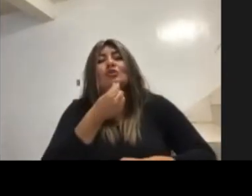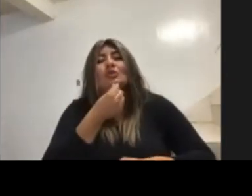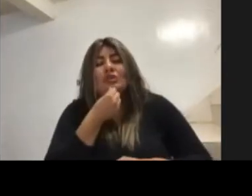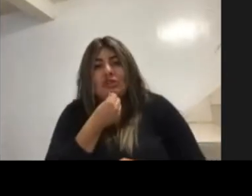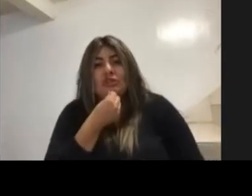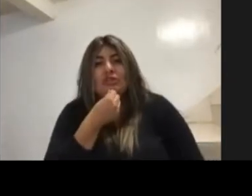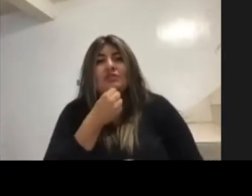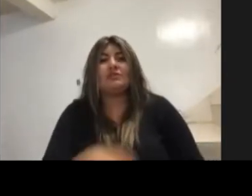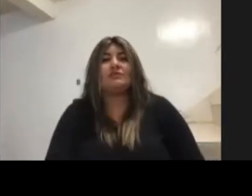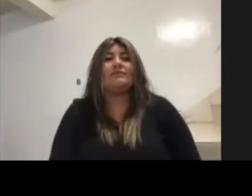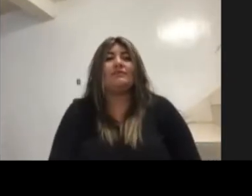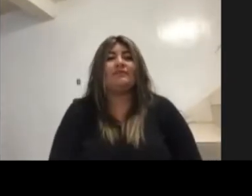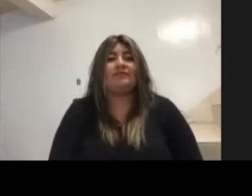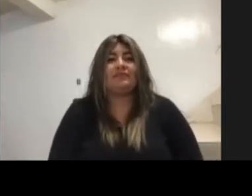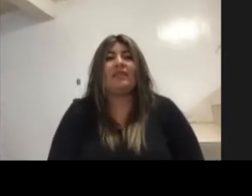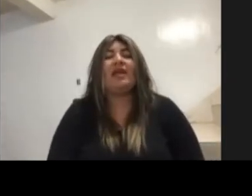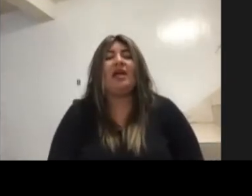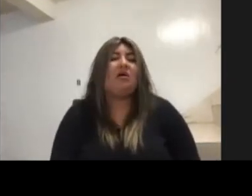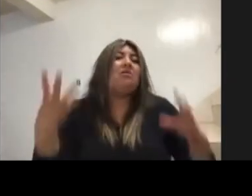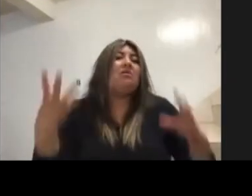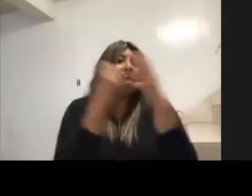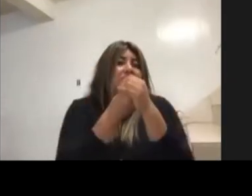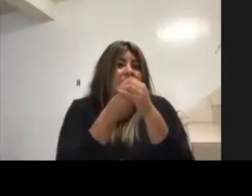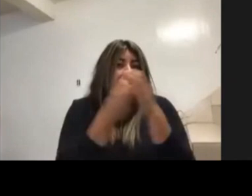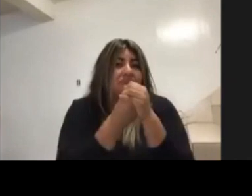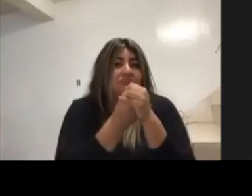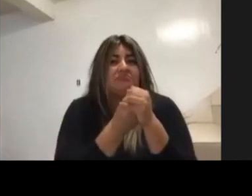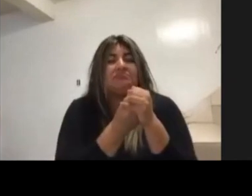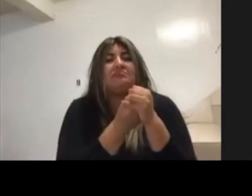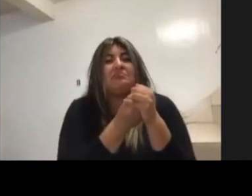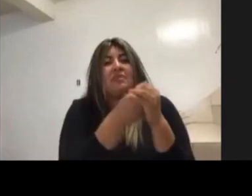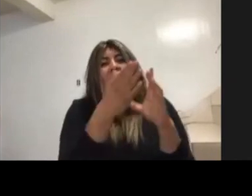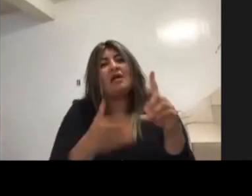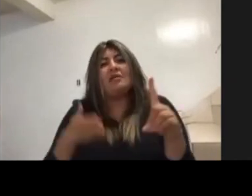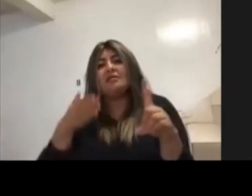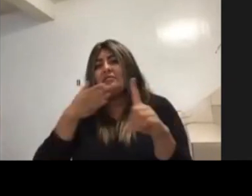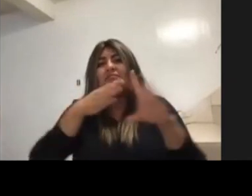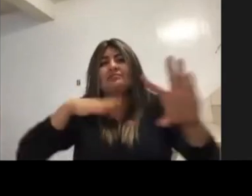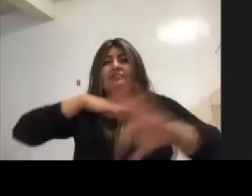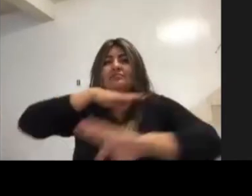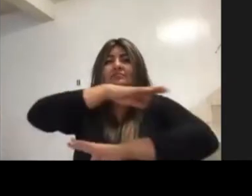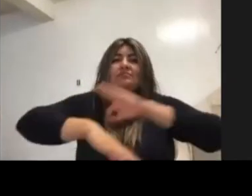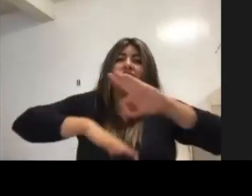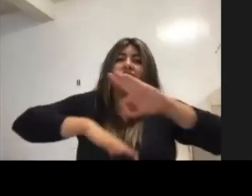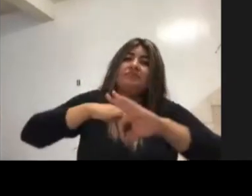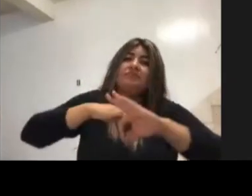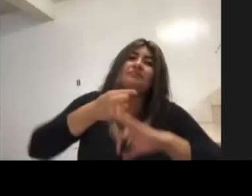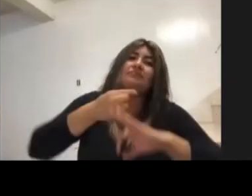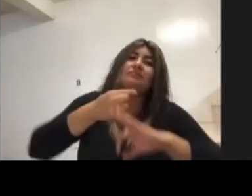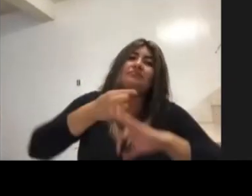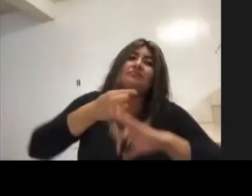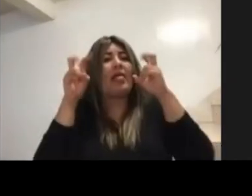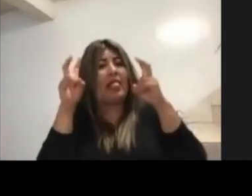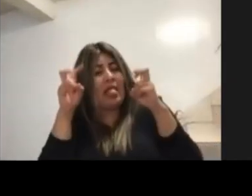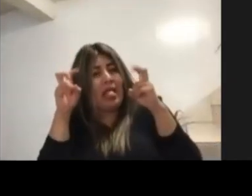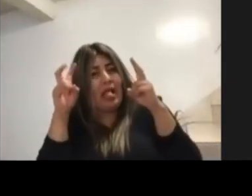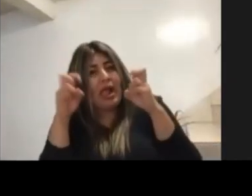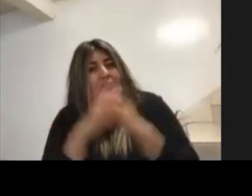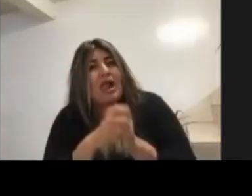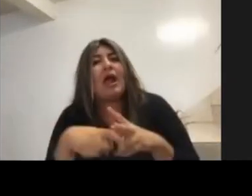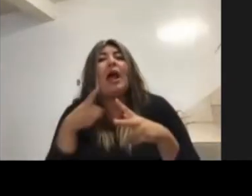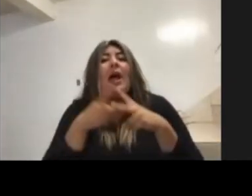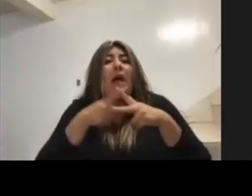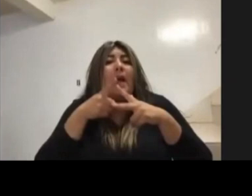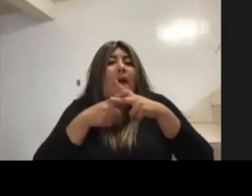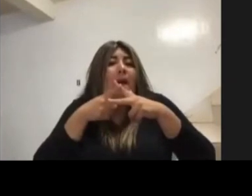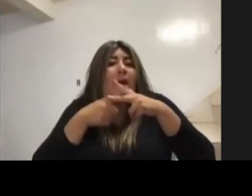maestras su clase para que sea accesible a todos los niños en temas de matemáticas que pueden ser muy